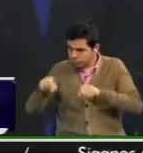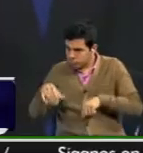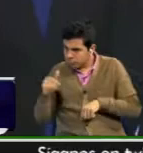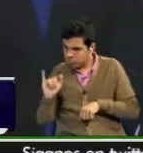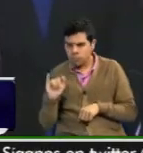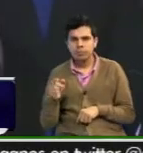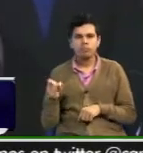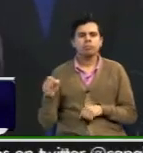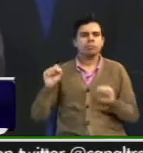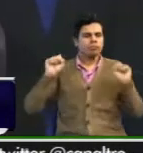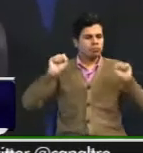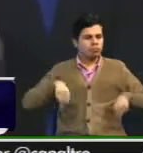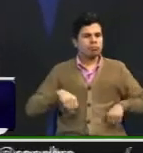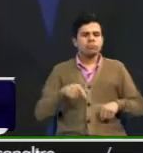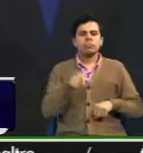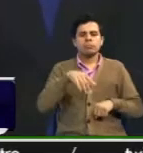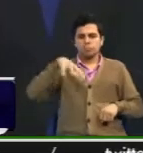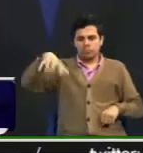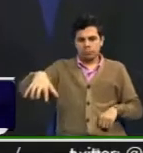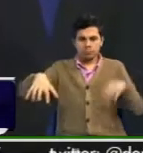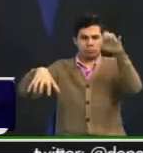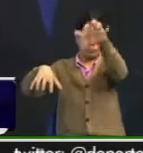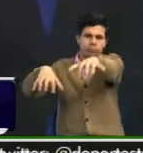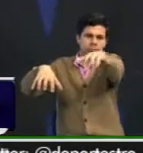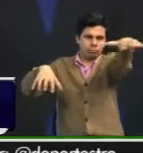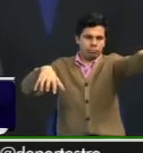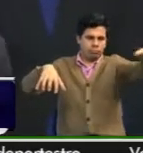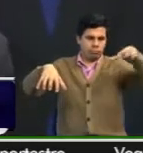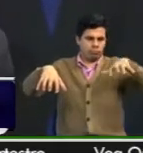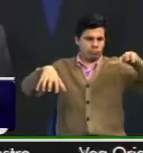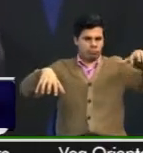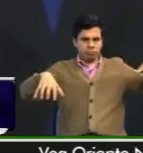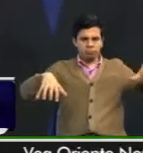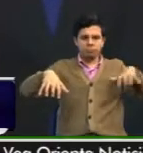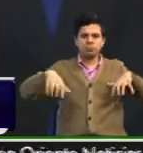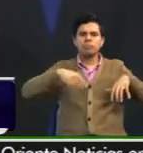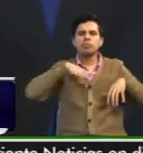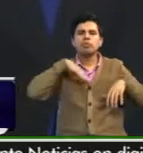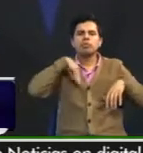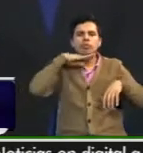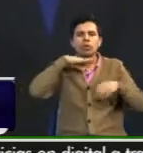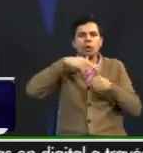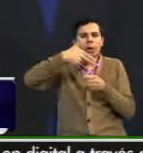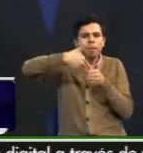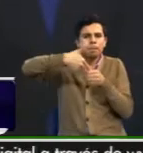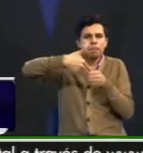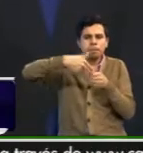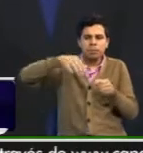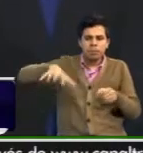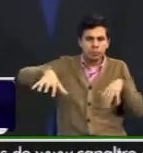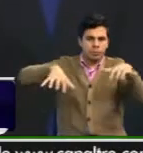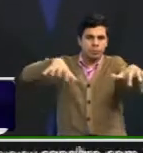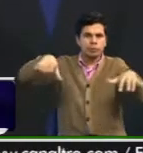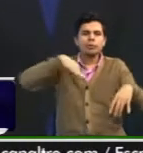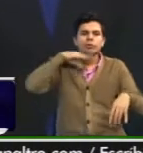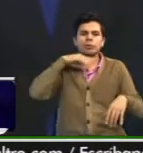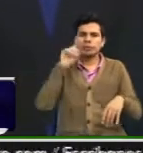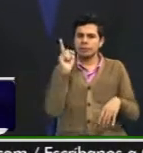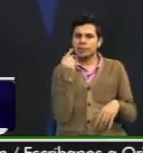dio la orden que las estaciones porque aparentemente el problema es que no hay suficientes estaciones de gasolina